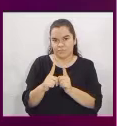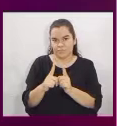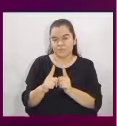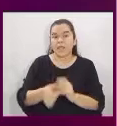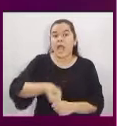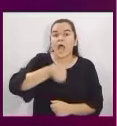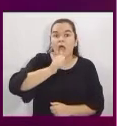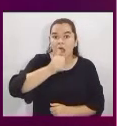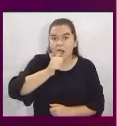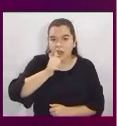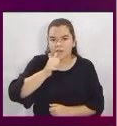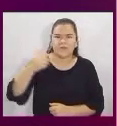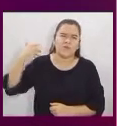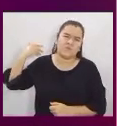alcoholismo